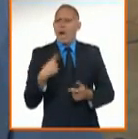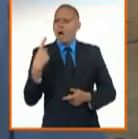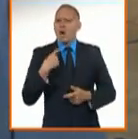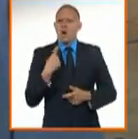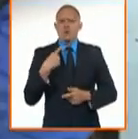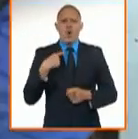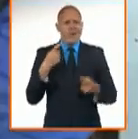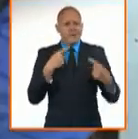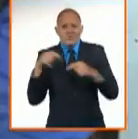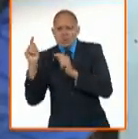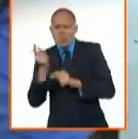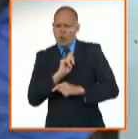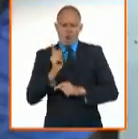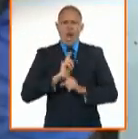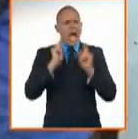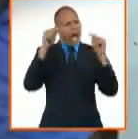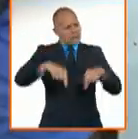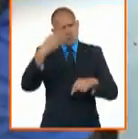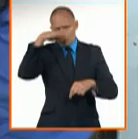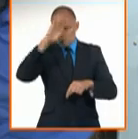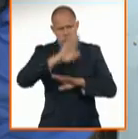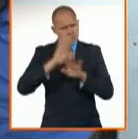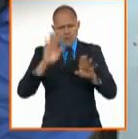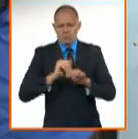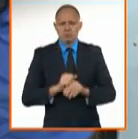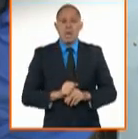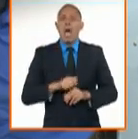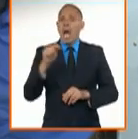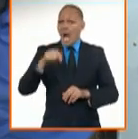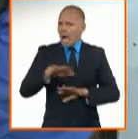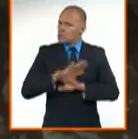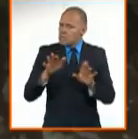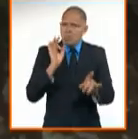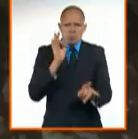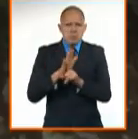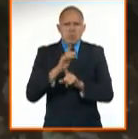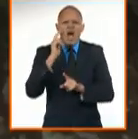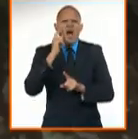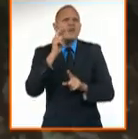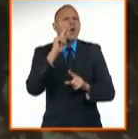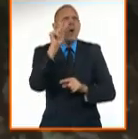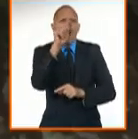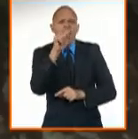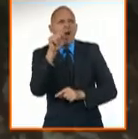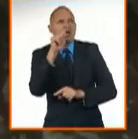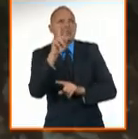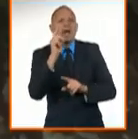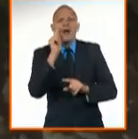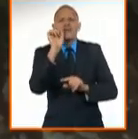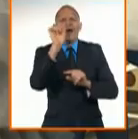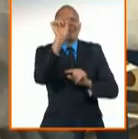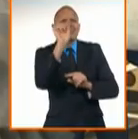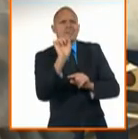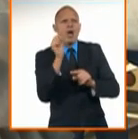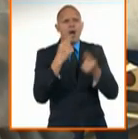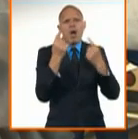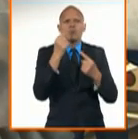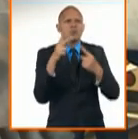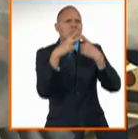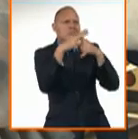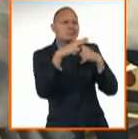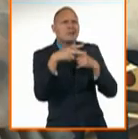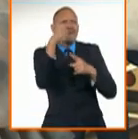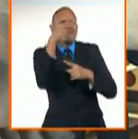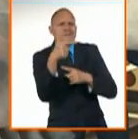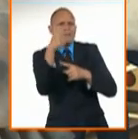de la s tras el diagnóstico fueron reparadas grietas fisuras y fallas ingenieros